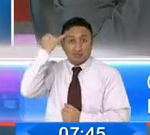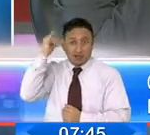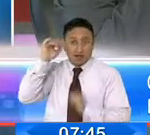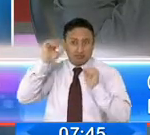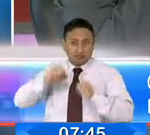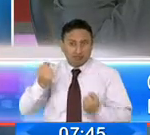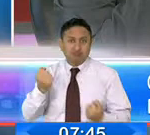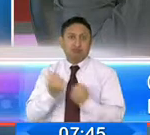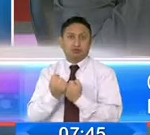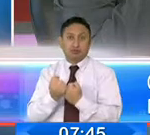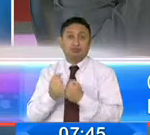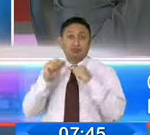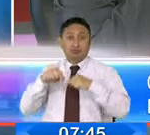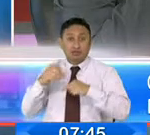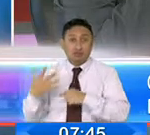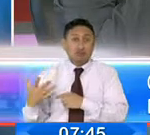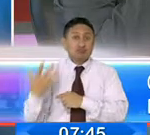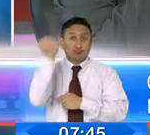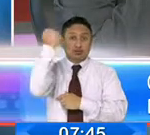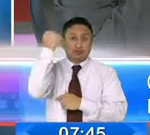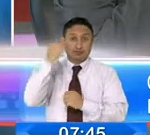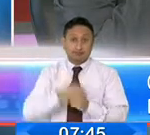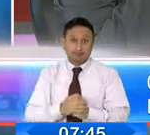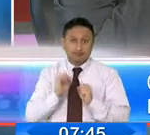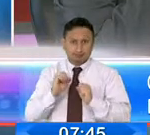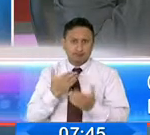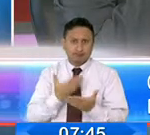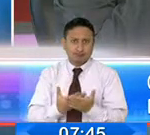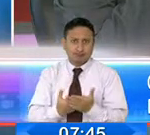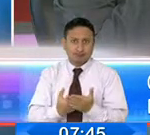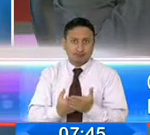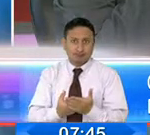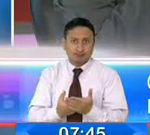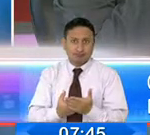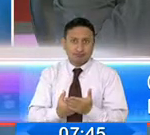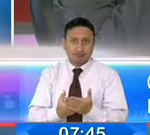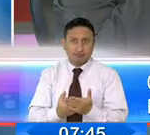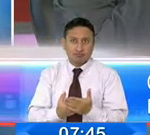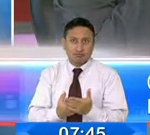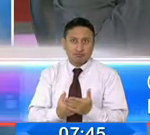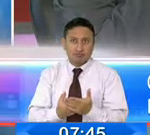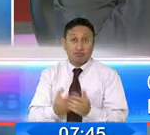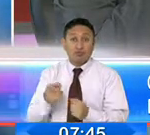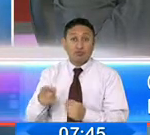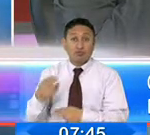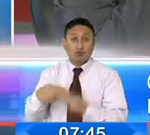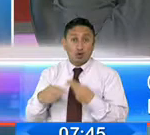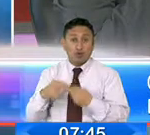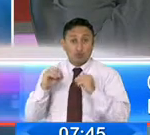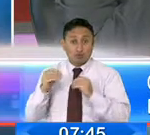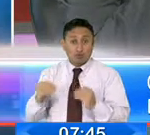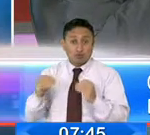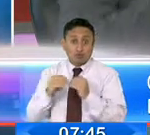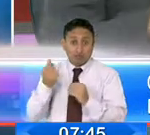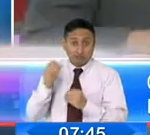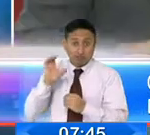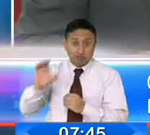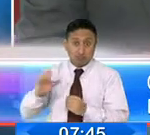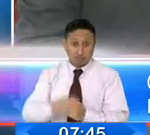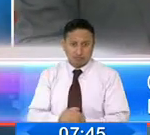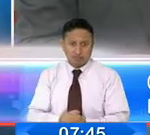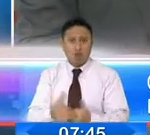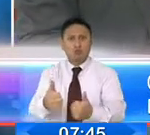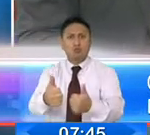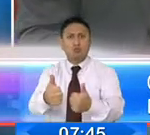realidad, tiene que ser un éxito y debemos evidenciar lo que sea así para que se pueda invertir más recursos. Enhorabuena, ministro,